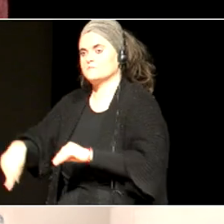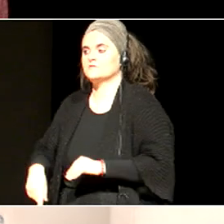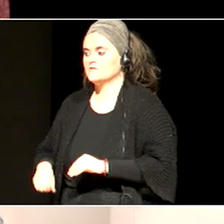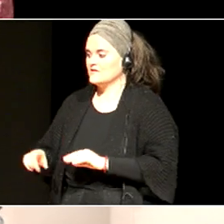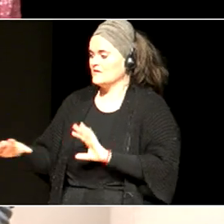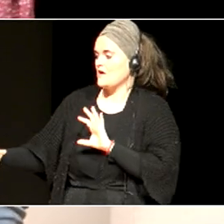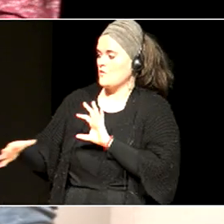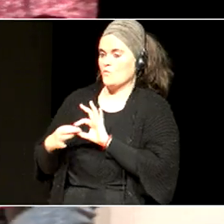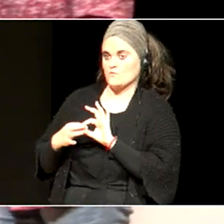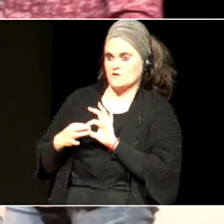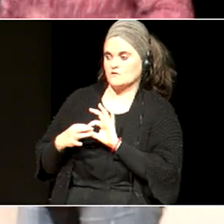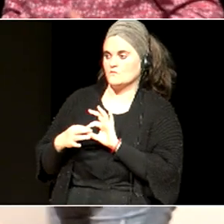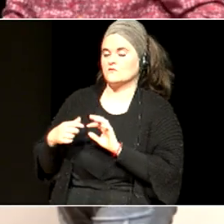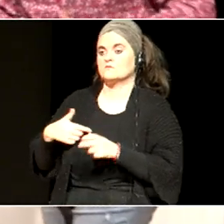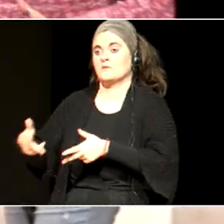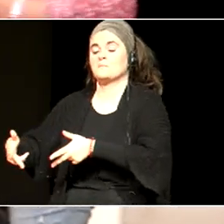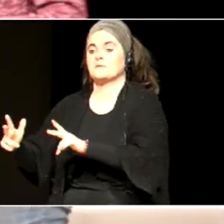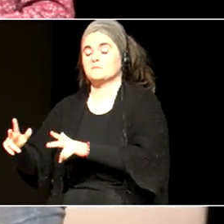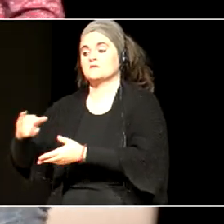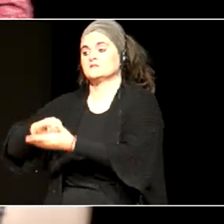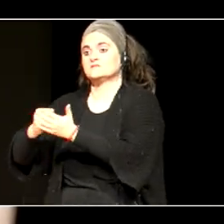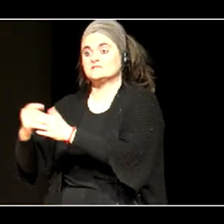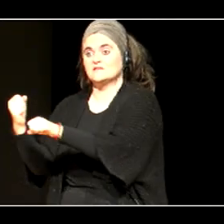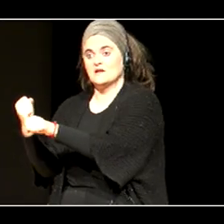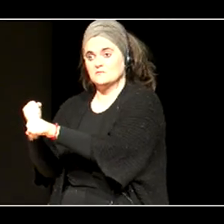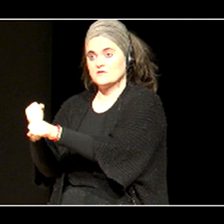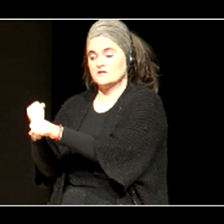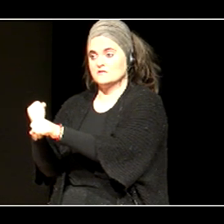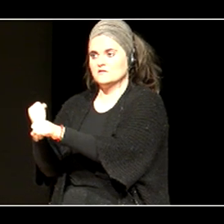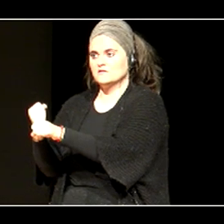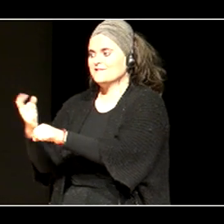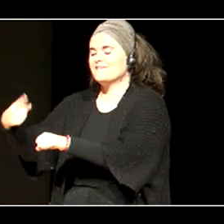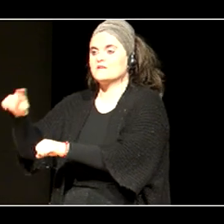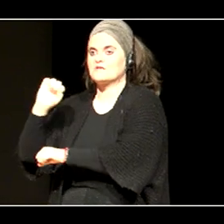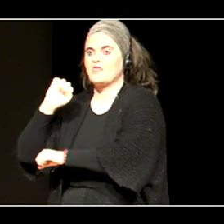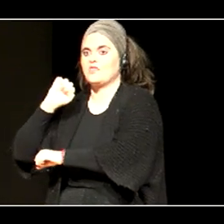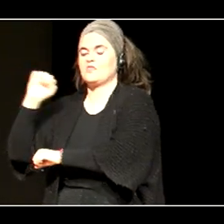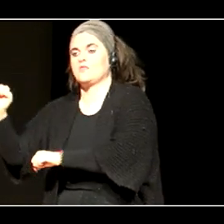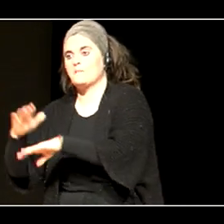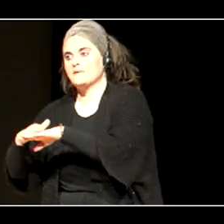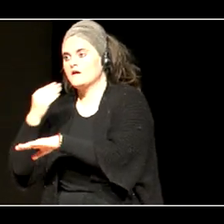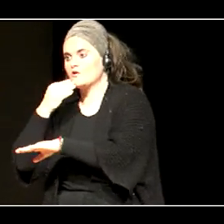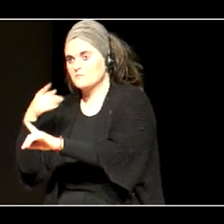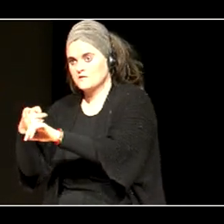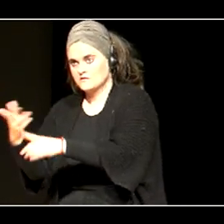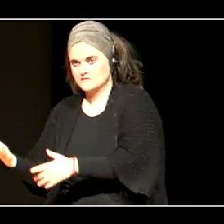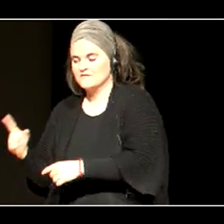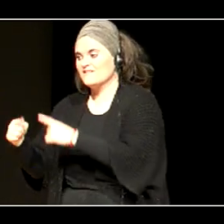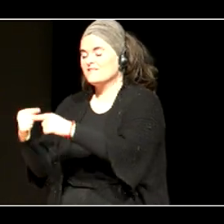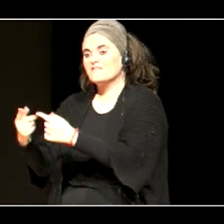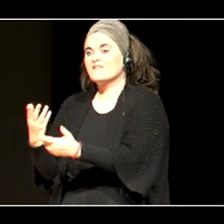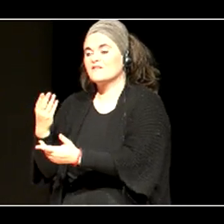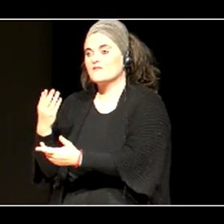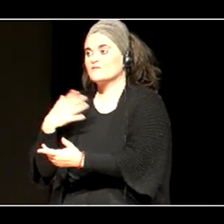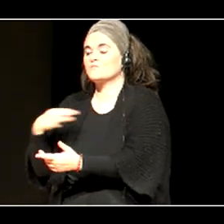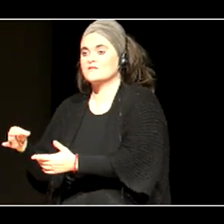puedan cuando se lo permita también un sistema laboral que las tiene enganchadas para poder comer las familias cuando puedan